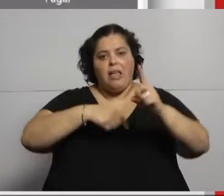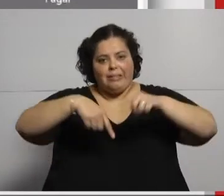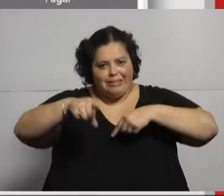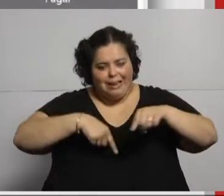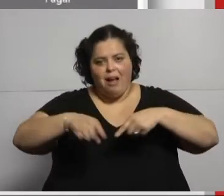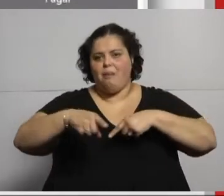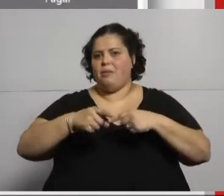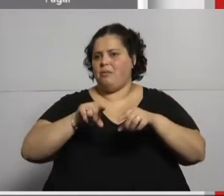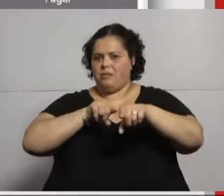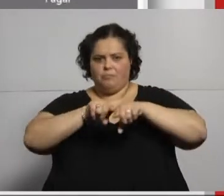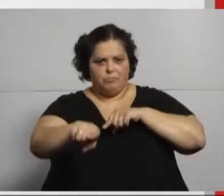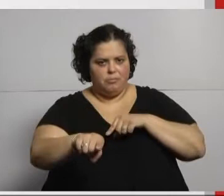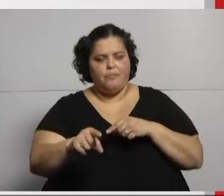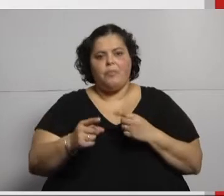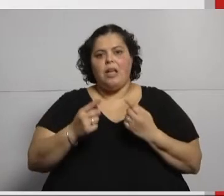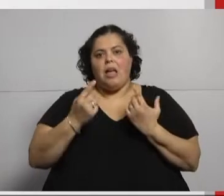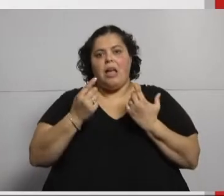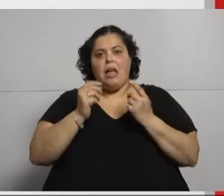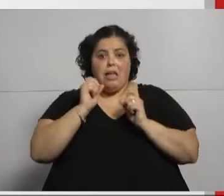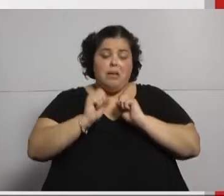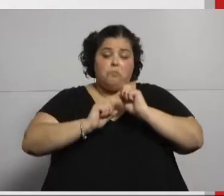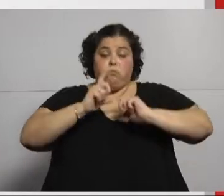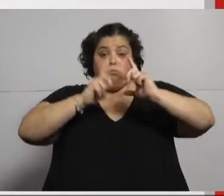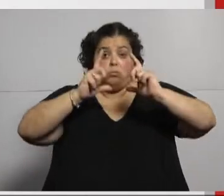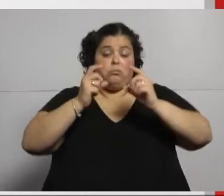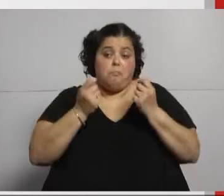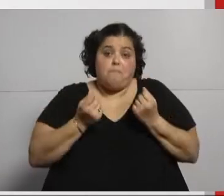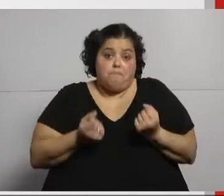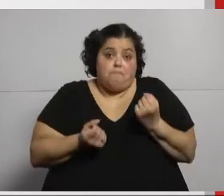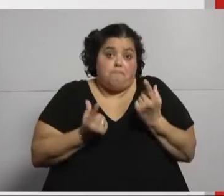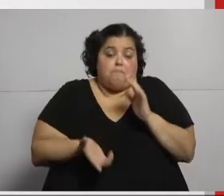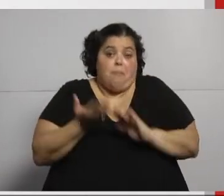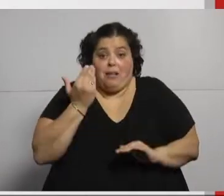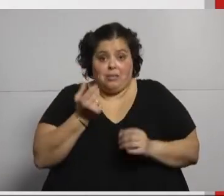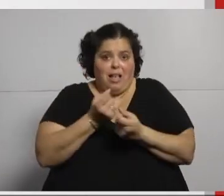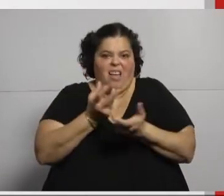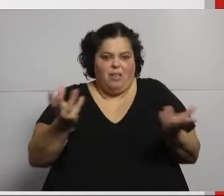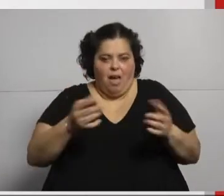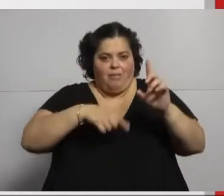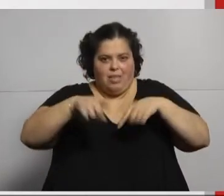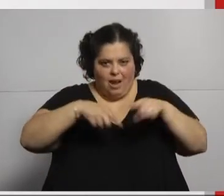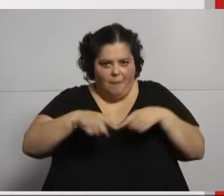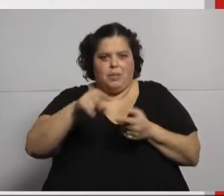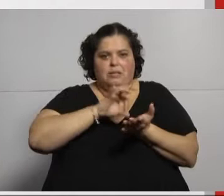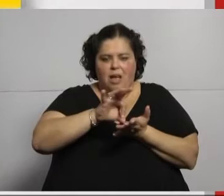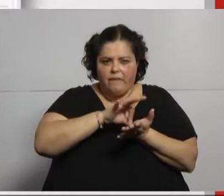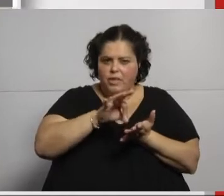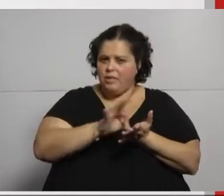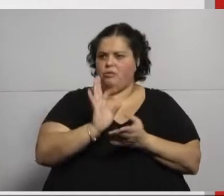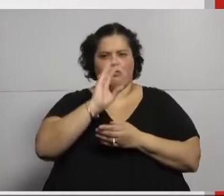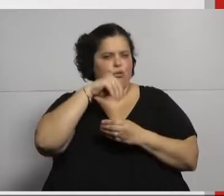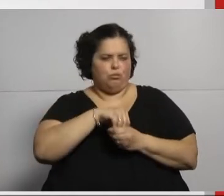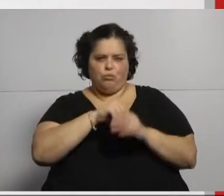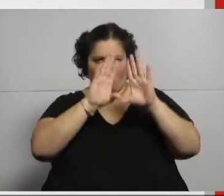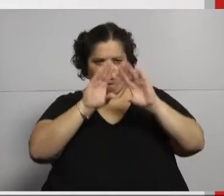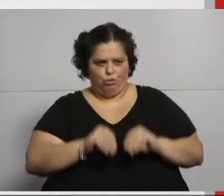de forma directa, sino más bien paulatinamente crecer en una oferta importante, sobre todo de los servicios y trámites más recurrentes. Como digo,